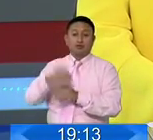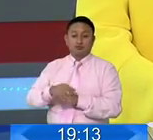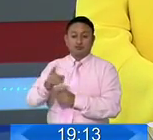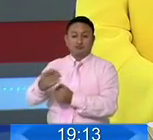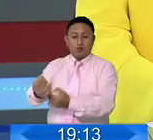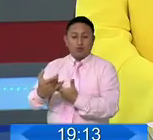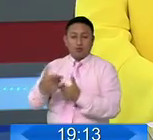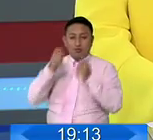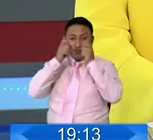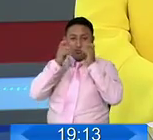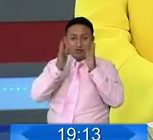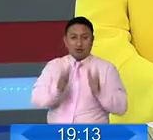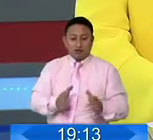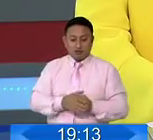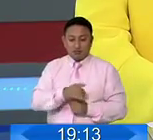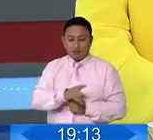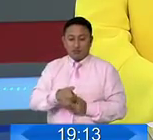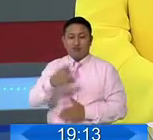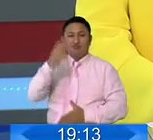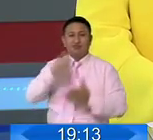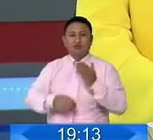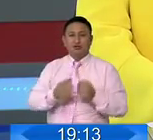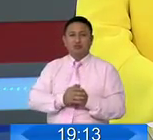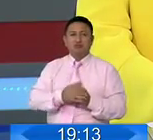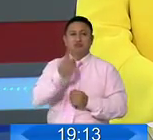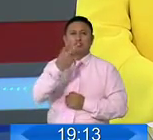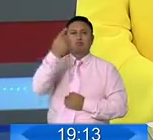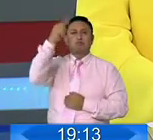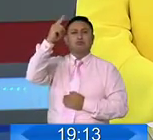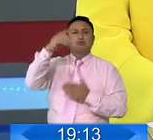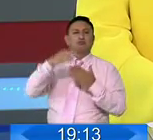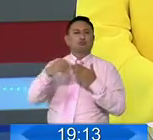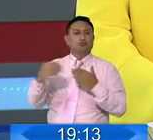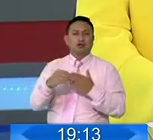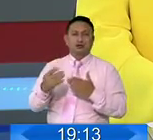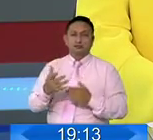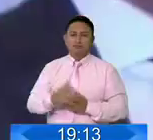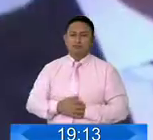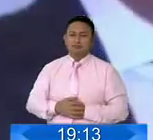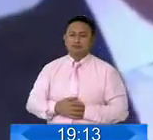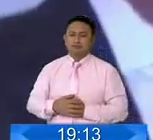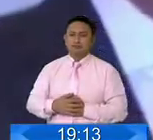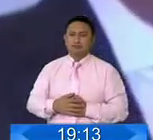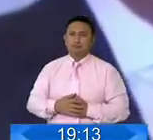informe a la Fiscalía por glosas de más de 2 millones de dólares.